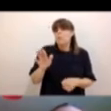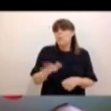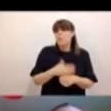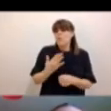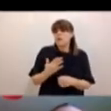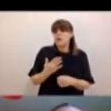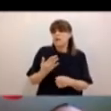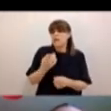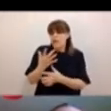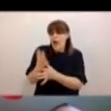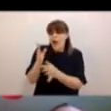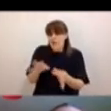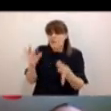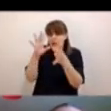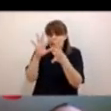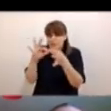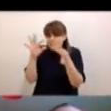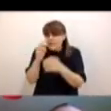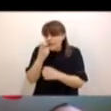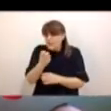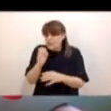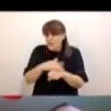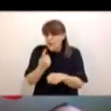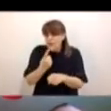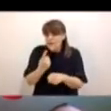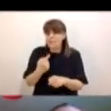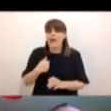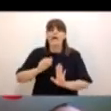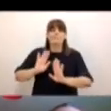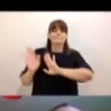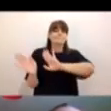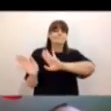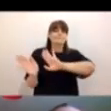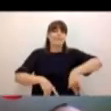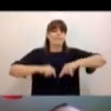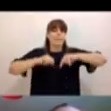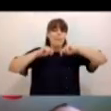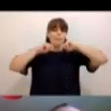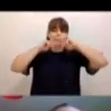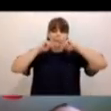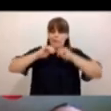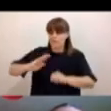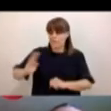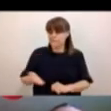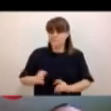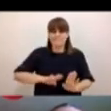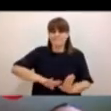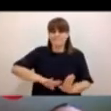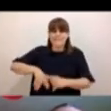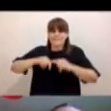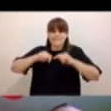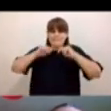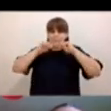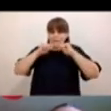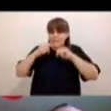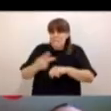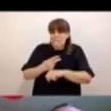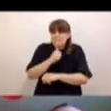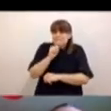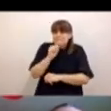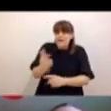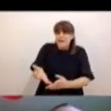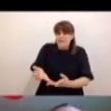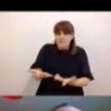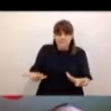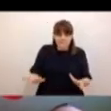nada no pasa nada con la disciplina violencia no pasa nada por las nalgadas a mí me educaron así y no me pasó nada pues a lo mejor sí nos pasó nada sí nos pasaron